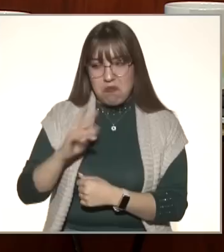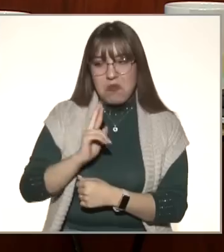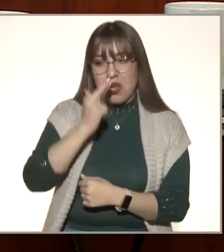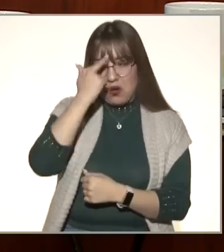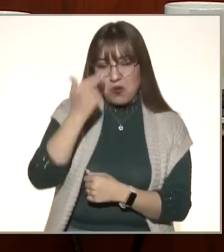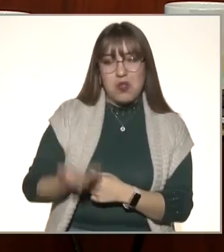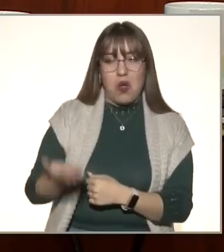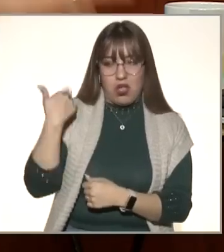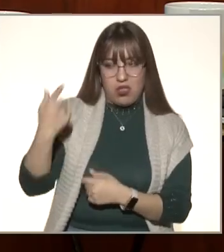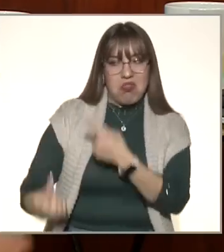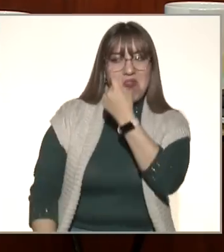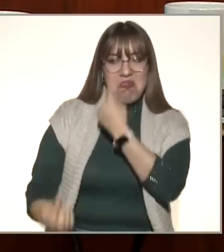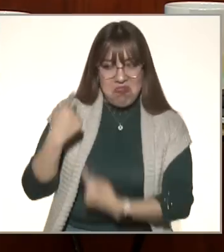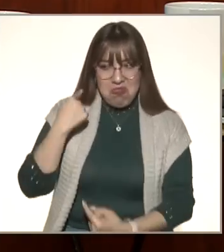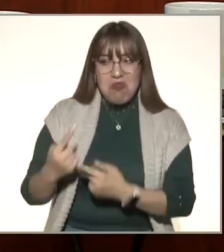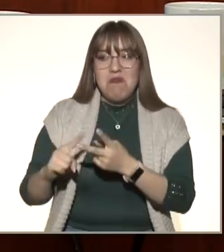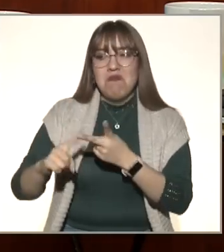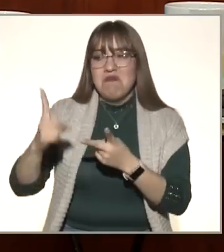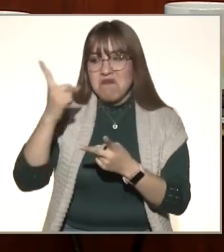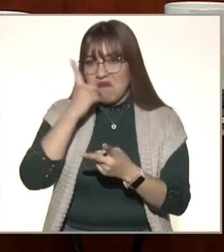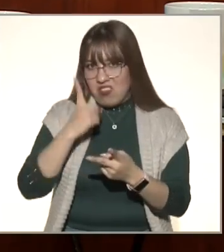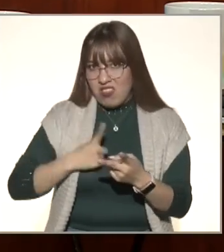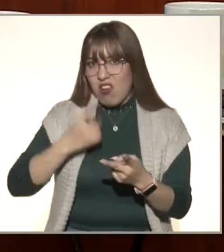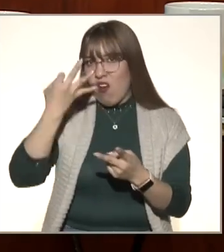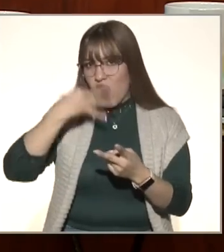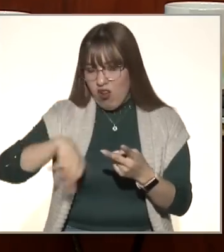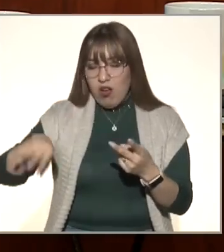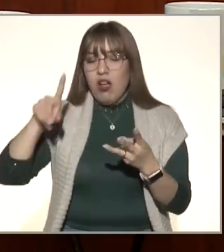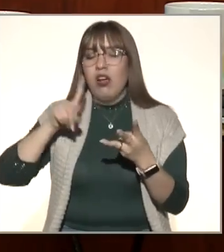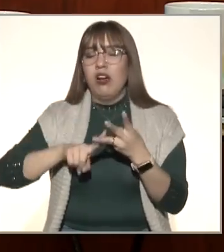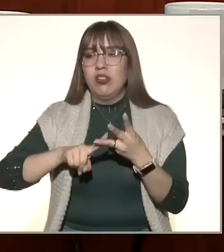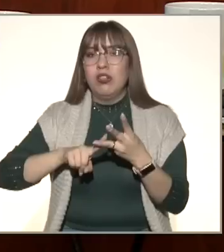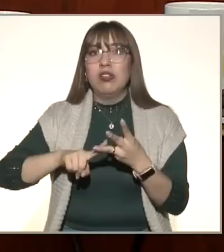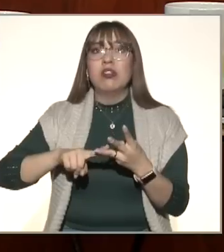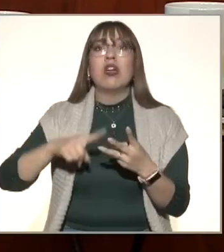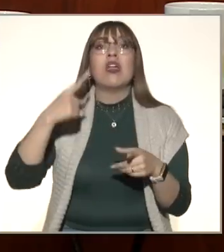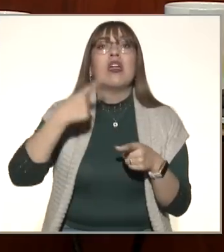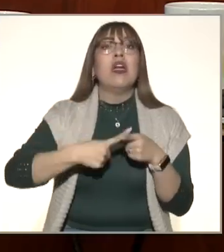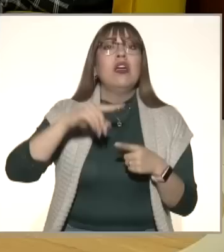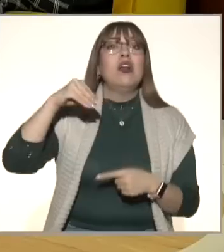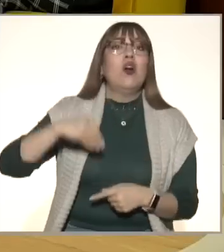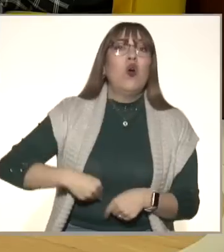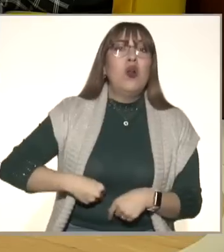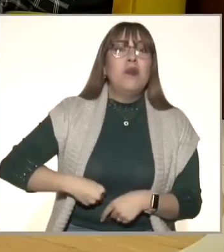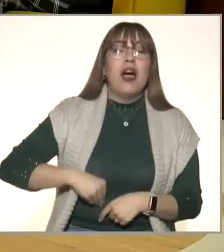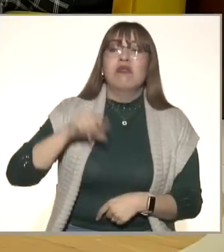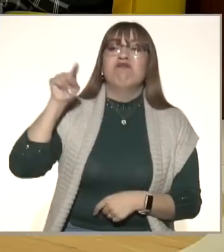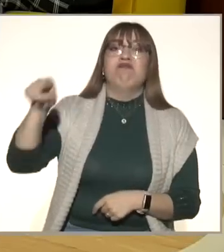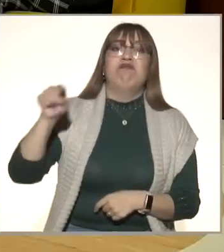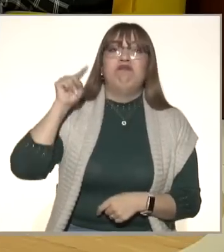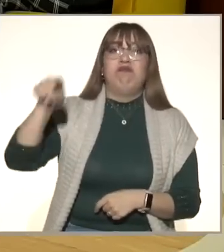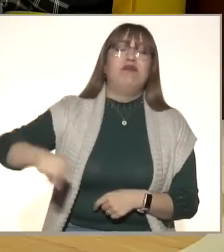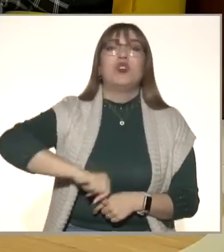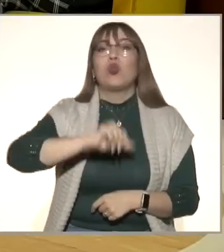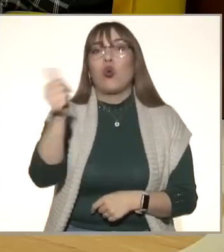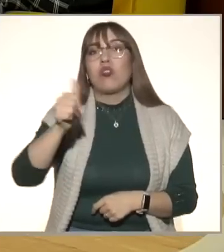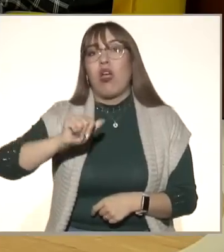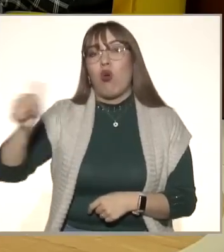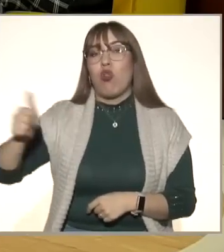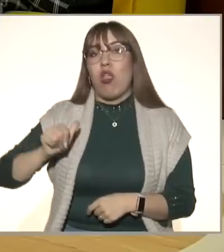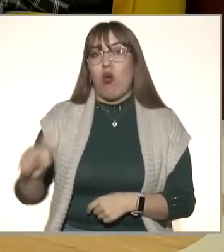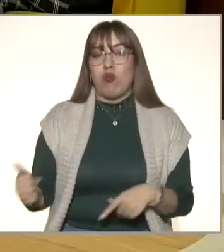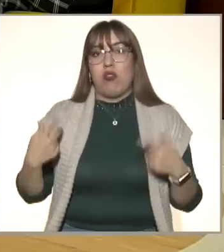me dijo, me miró feo, no me saludó, y siempre es la otra persona. pero estamos en una interacción. Entonces habría que